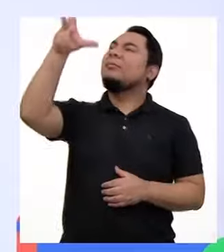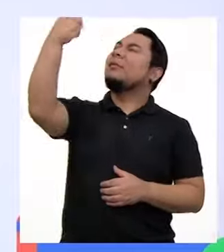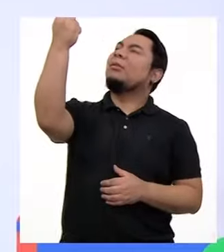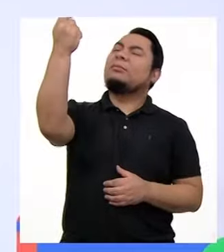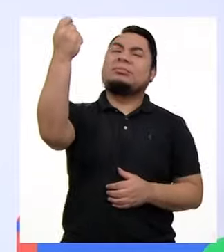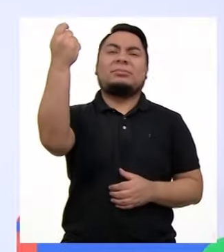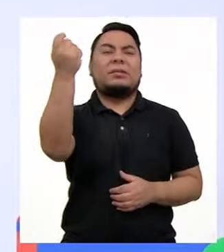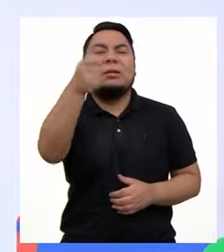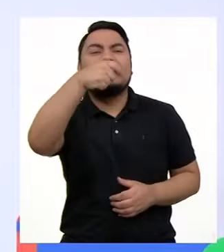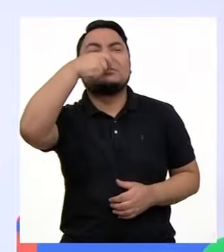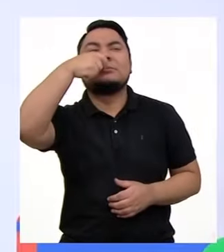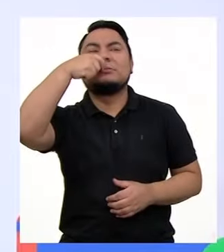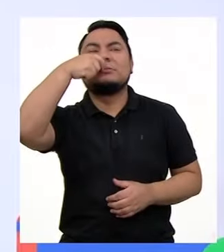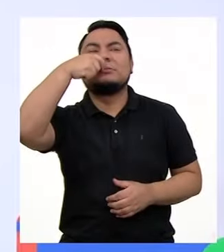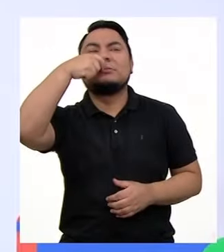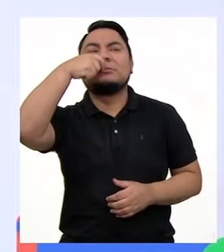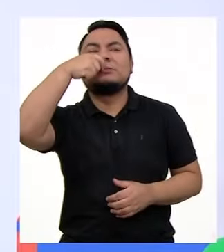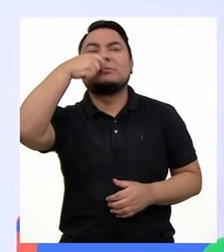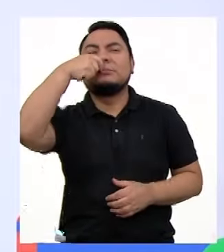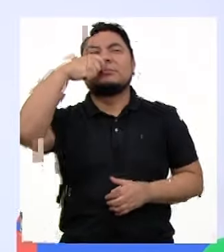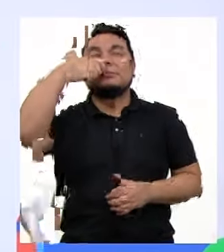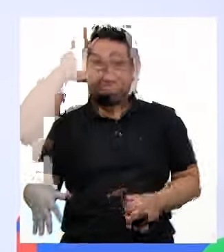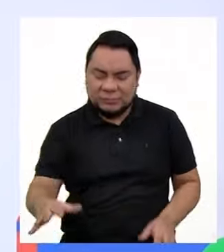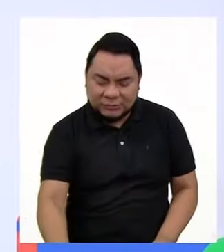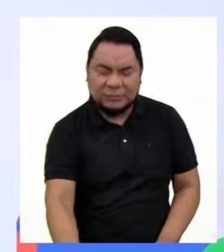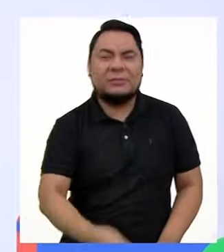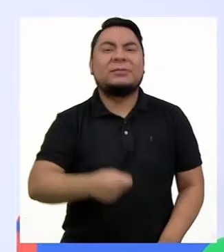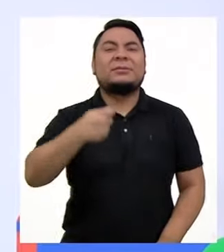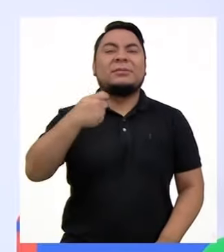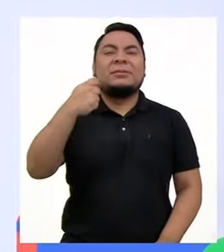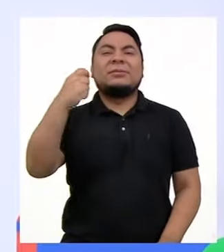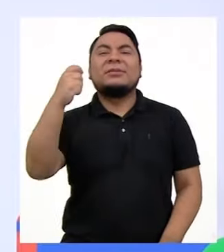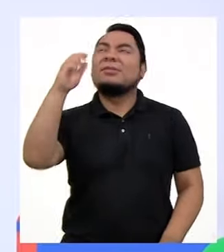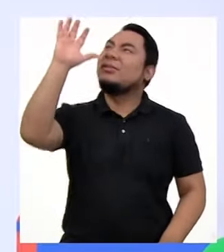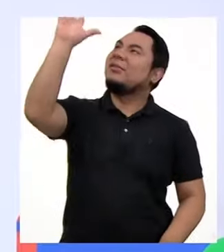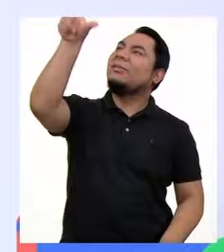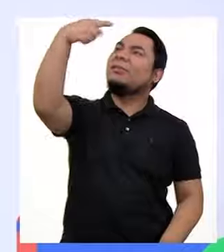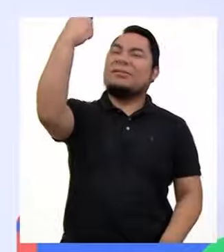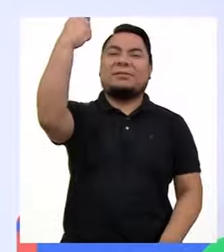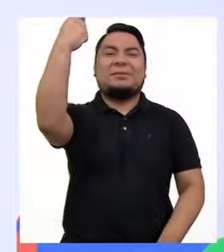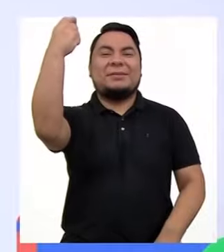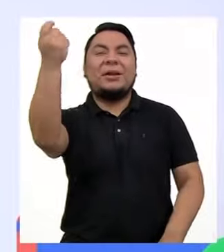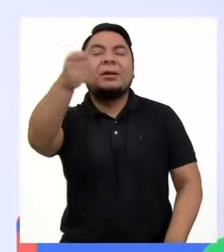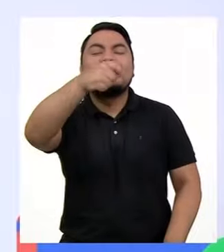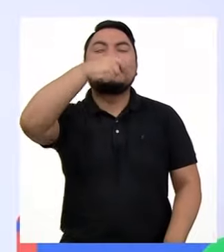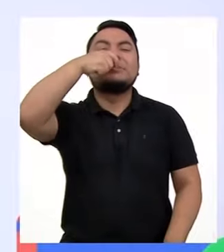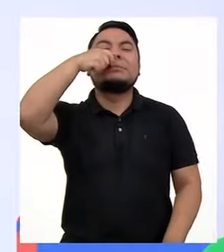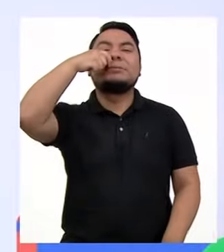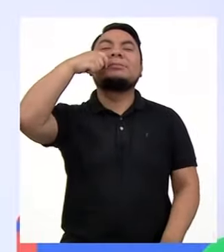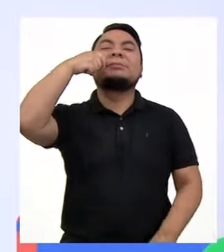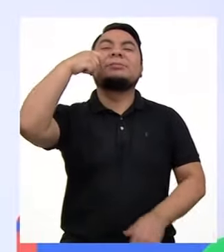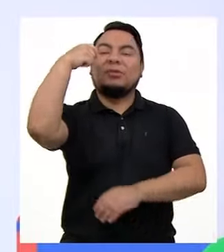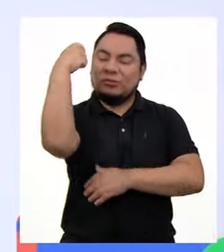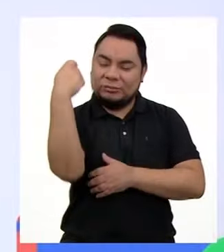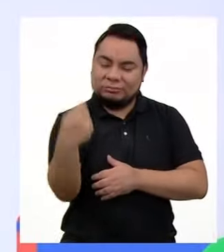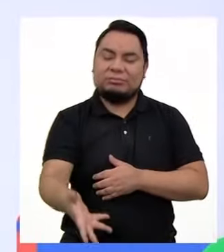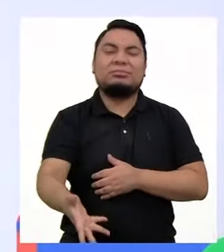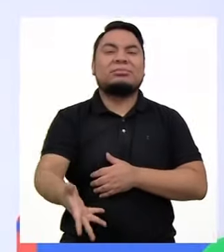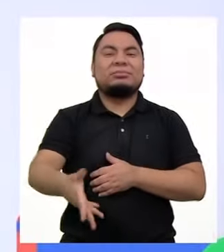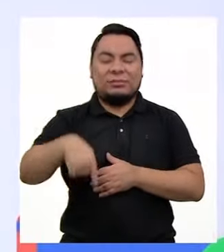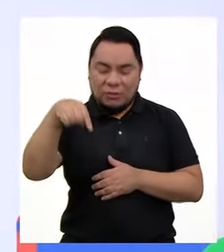hoja, que vuelo la hoja, recojo la hoja. Que tomo la hoja, vuelo la hoja, suelto la